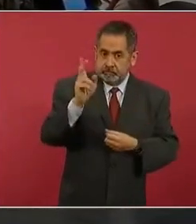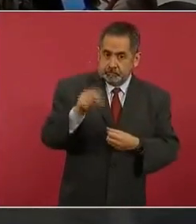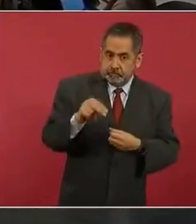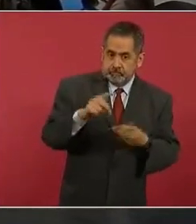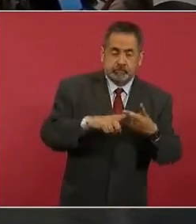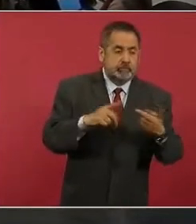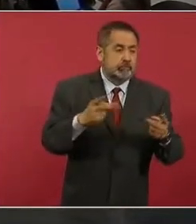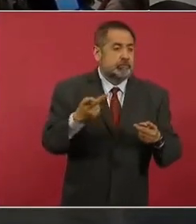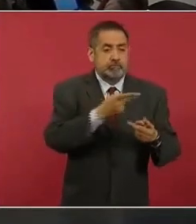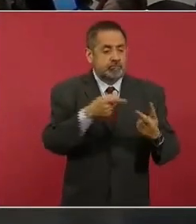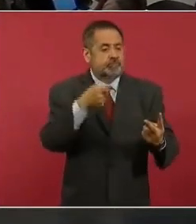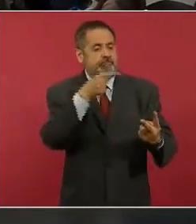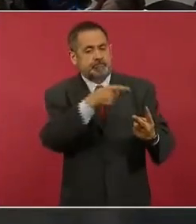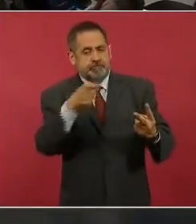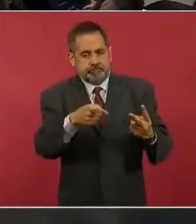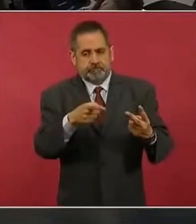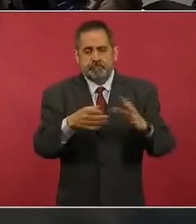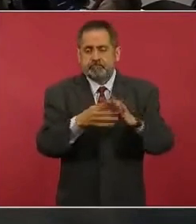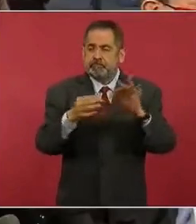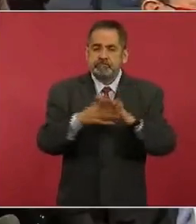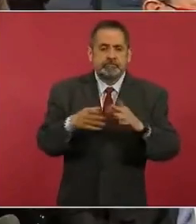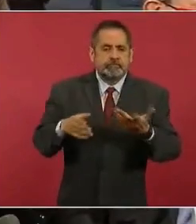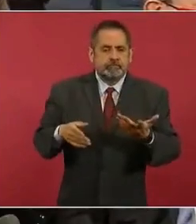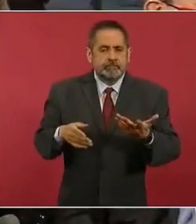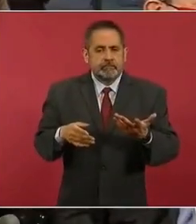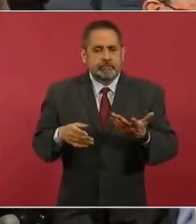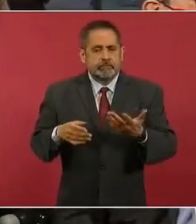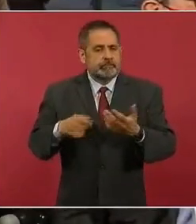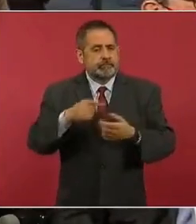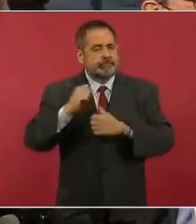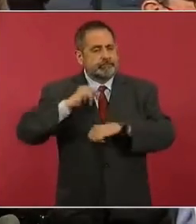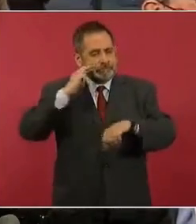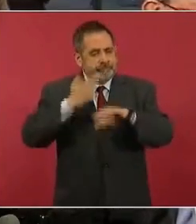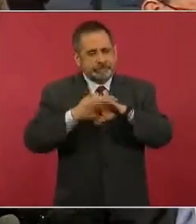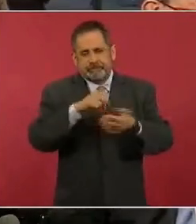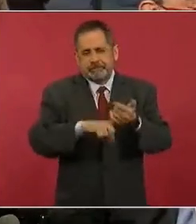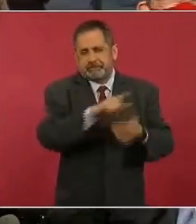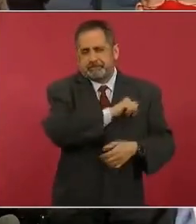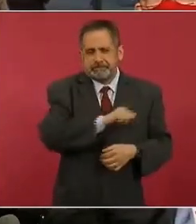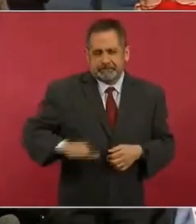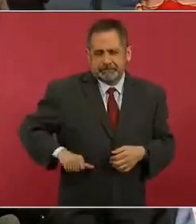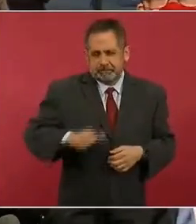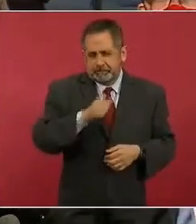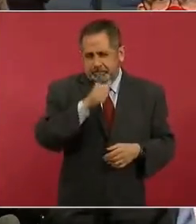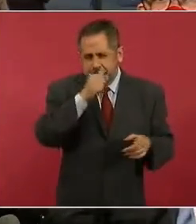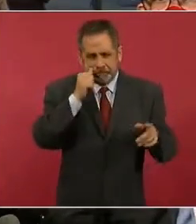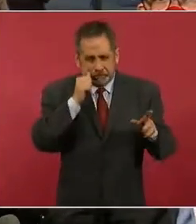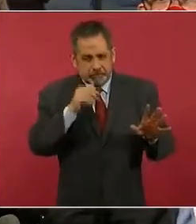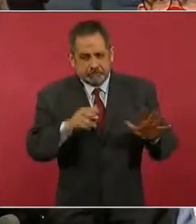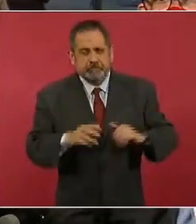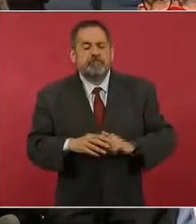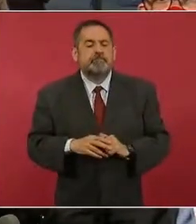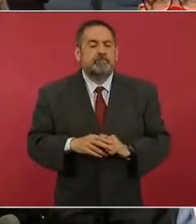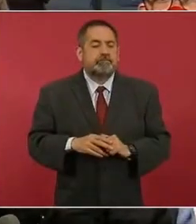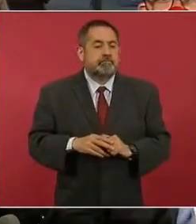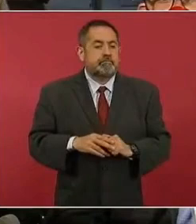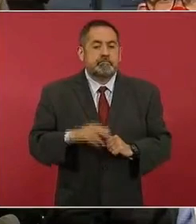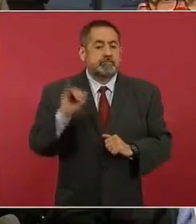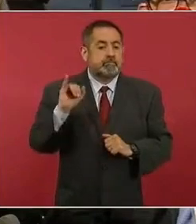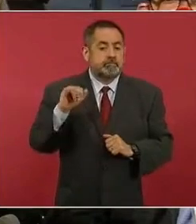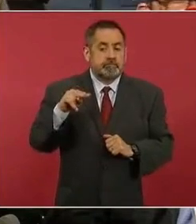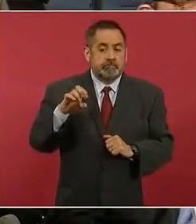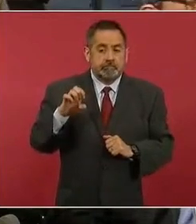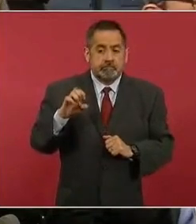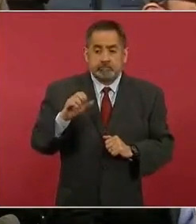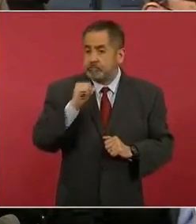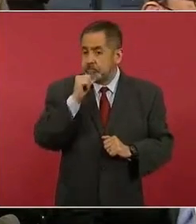a ellos lo señalan ahí mismo y ahí es donde se reparten esta alcaldía. No ha habido algún pronunciamiento del INE, no ha habido